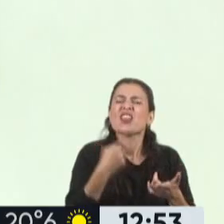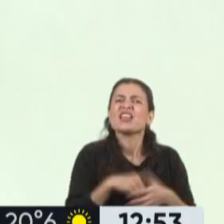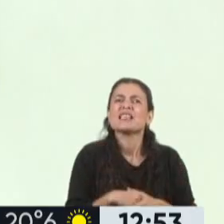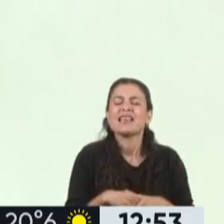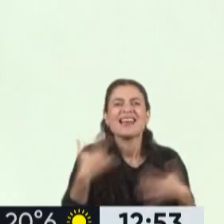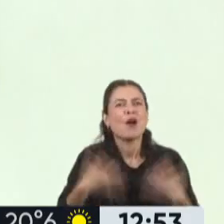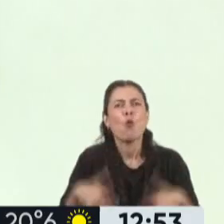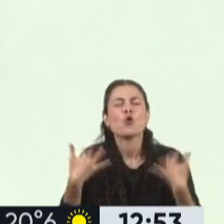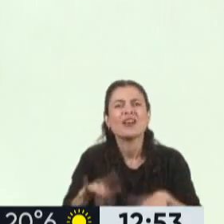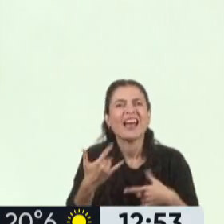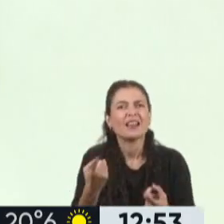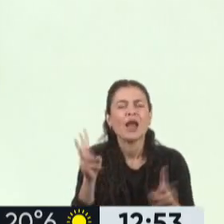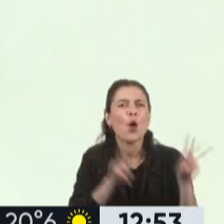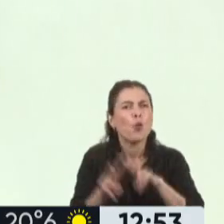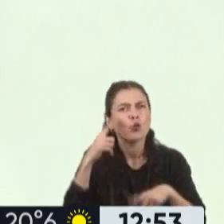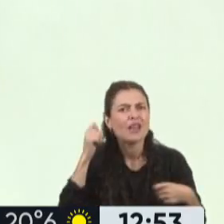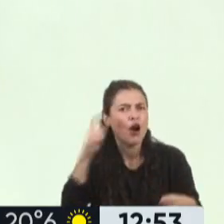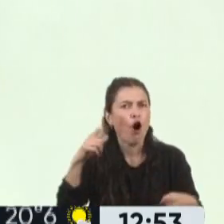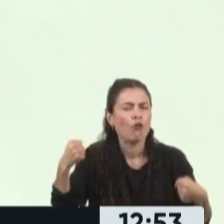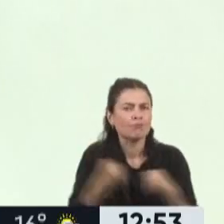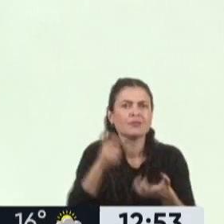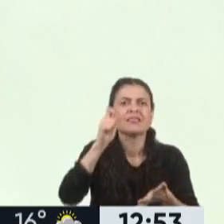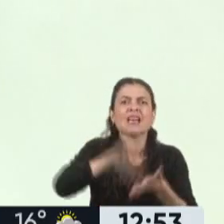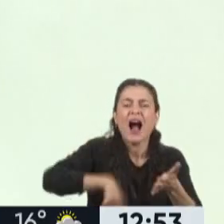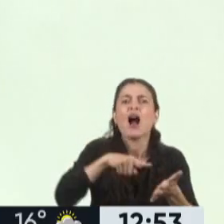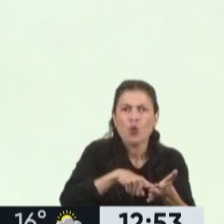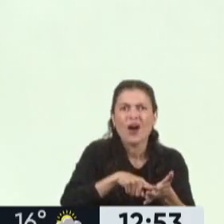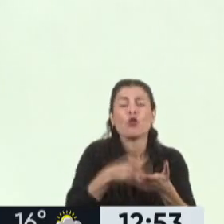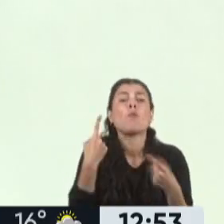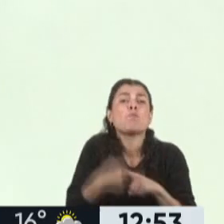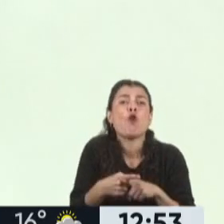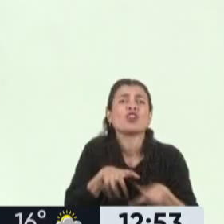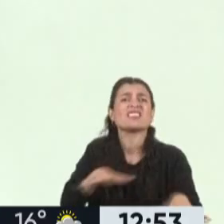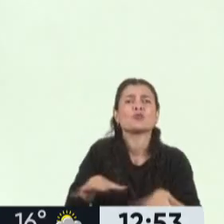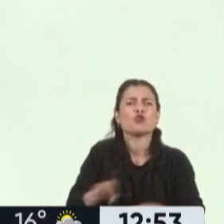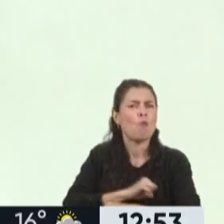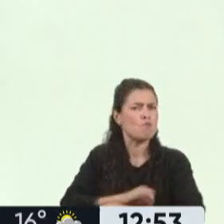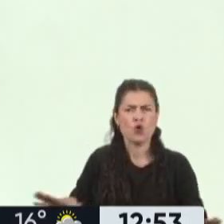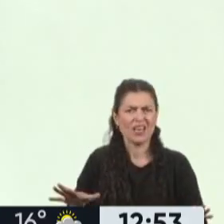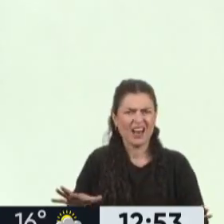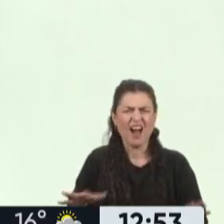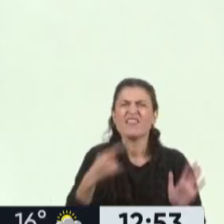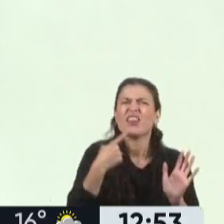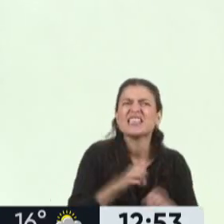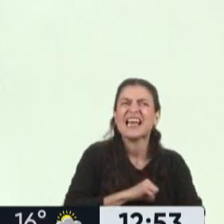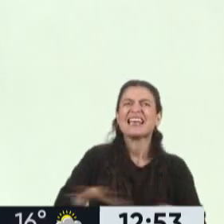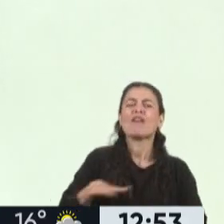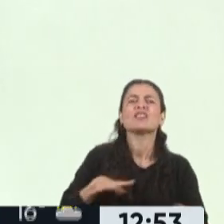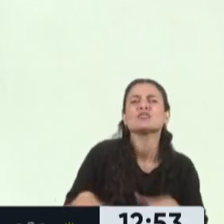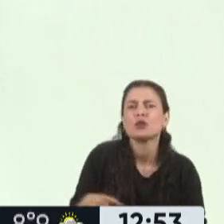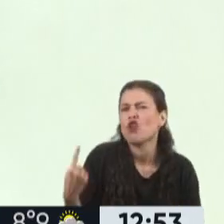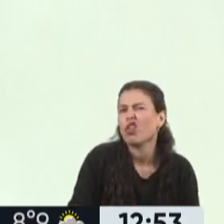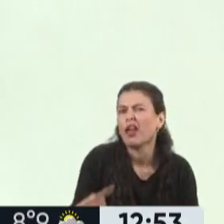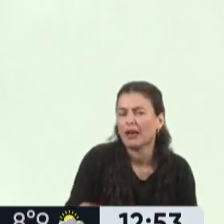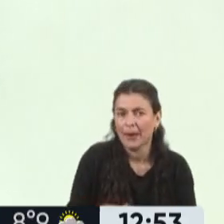de la necesidad del acuerdo por, abro comillas, la gravedad de la situación. Si puedes explicar a qué se refieren con eso, si hay